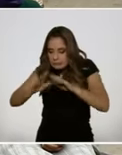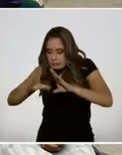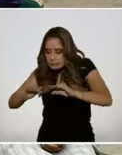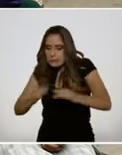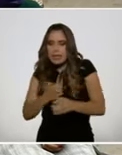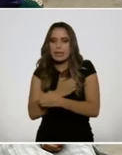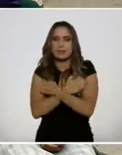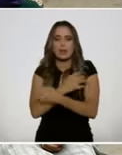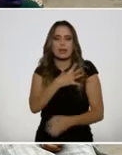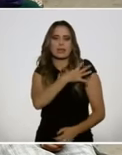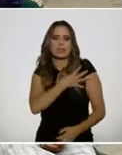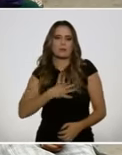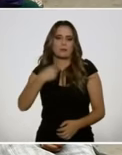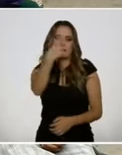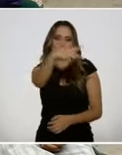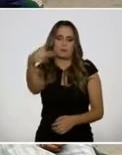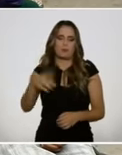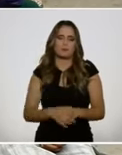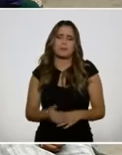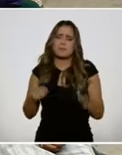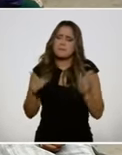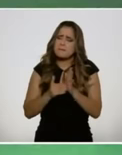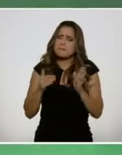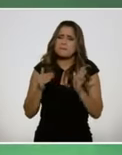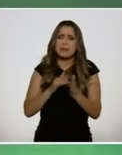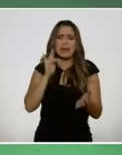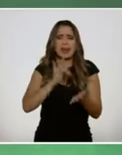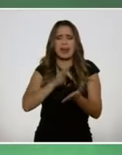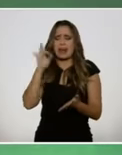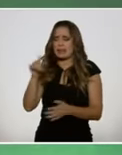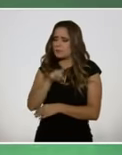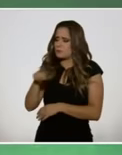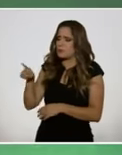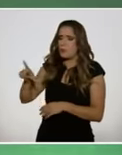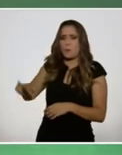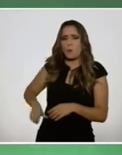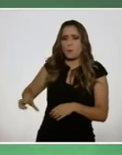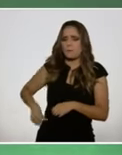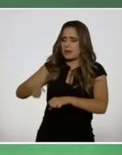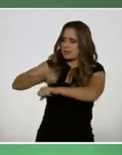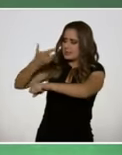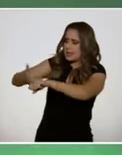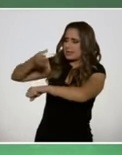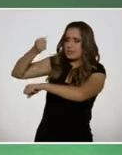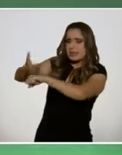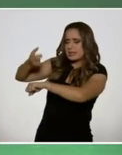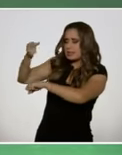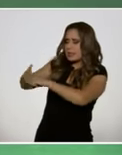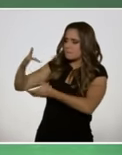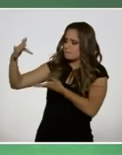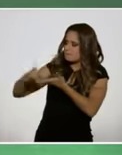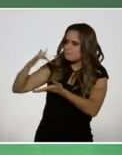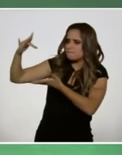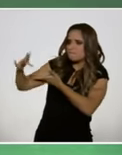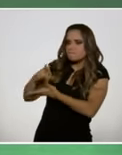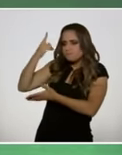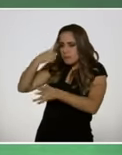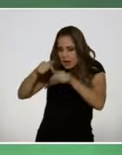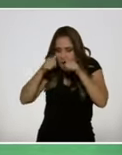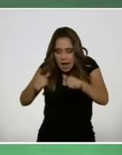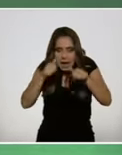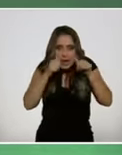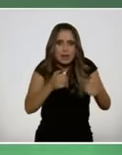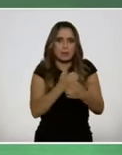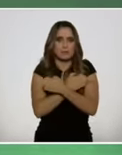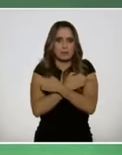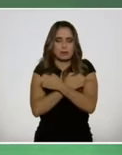hijos. Mil gracias a los integrantes del gabinete, a todos y cada uno de los secretarios que nos han apoyado en estas acciones.